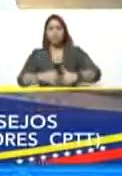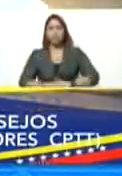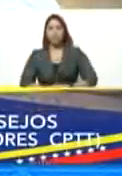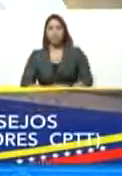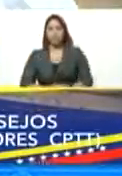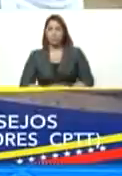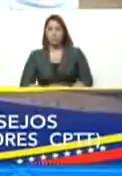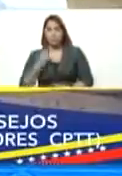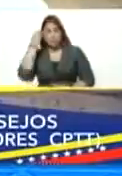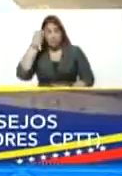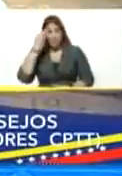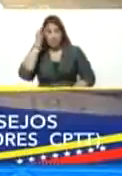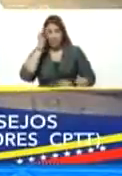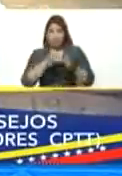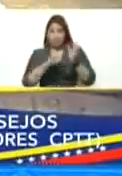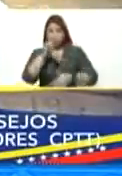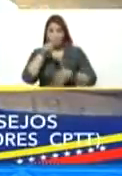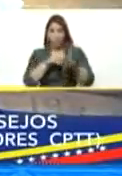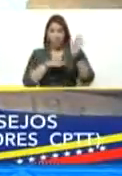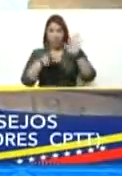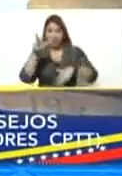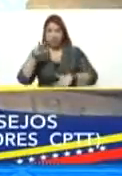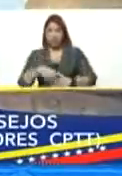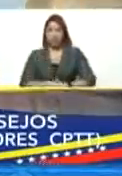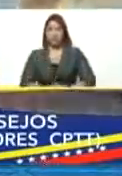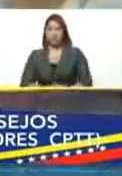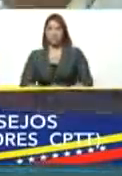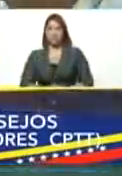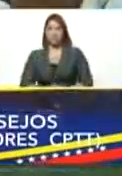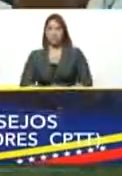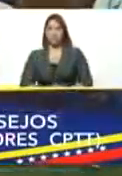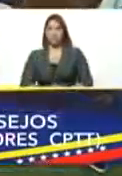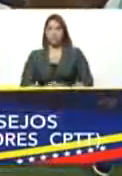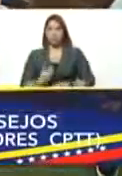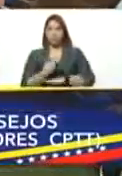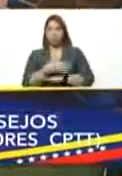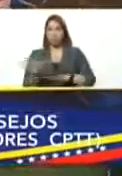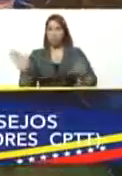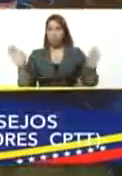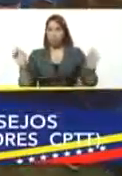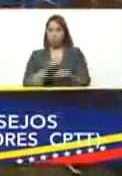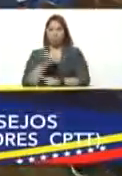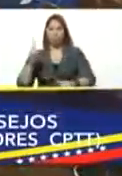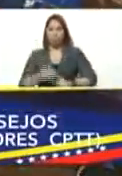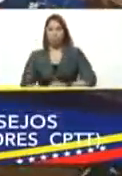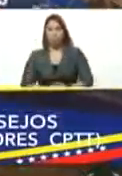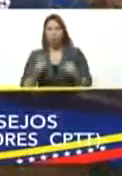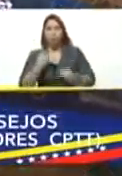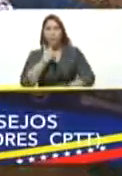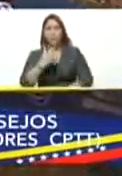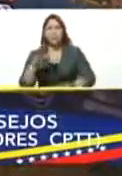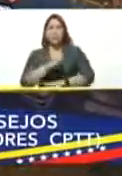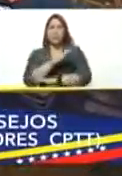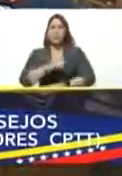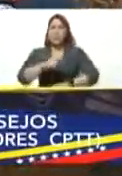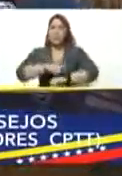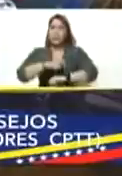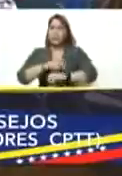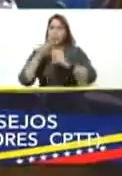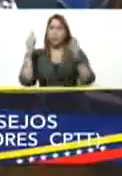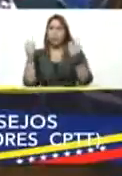Creo que fue en septiembre de 2003. Tiempo pasa. Como dice la canción, el tiempo